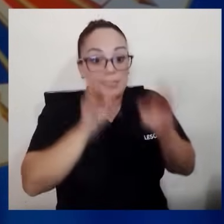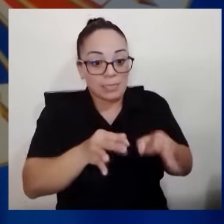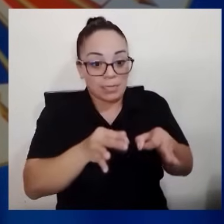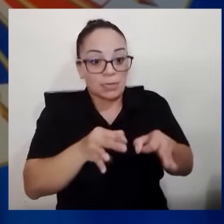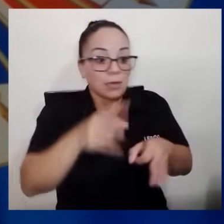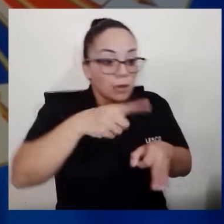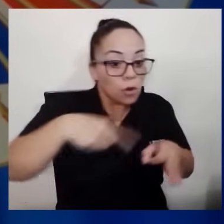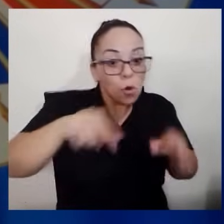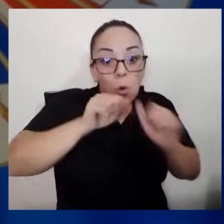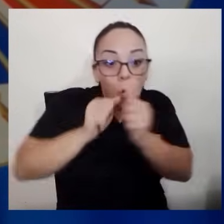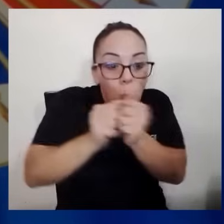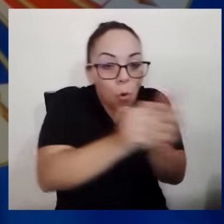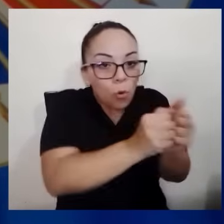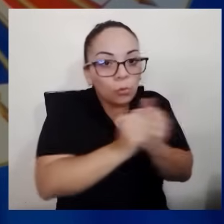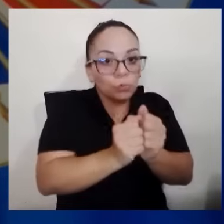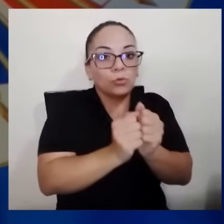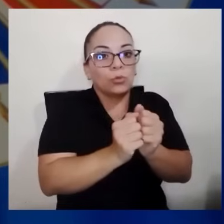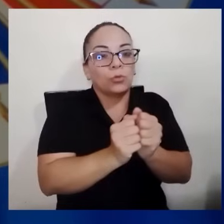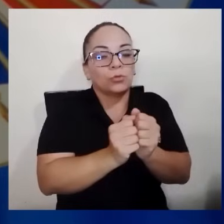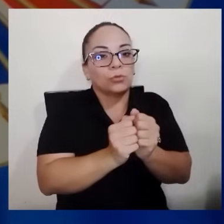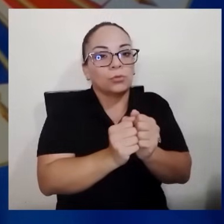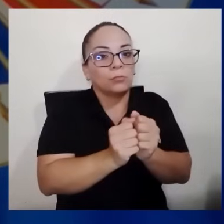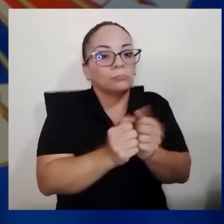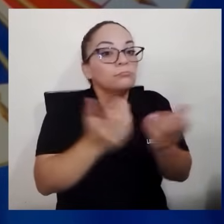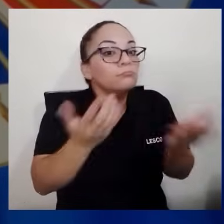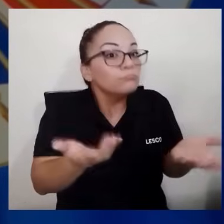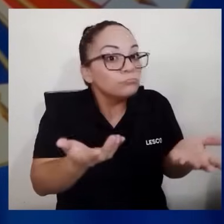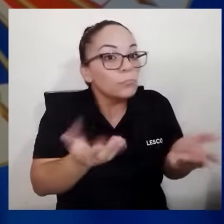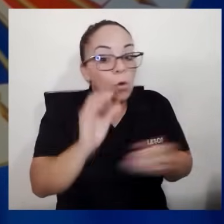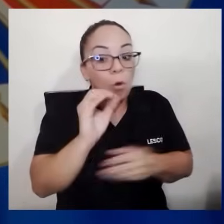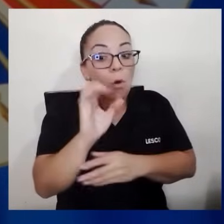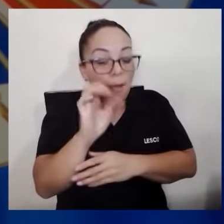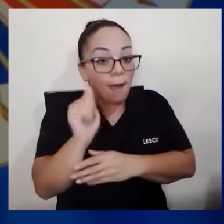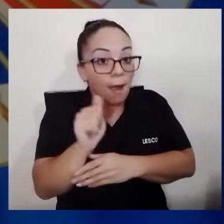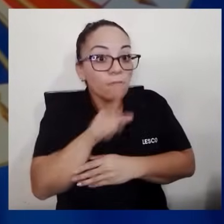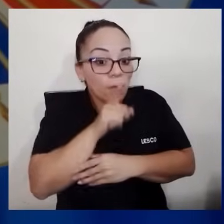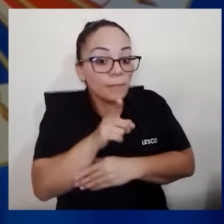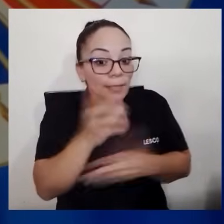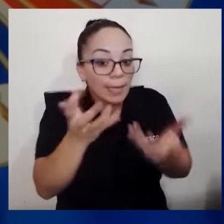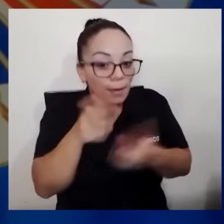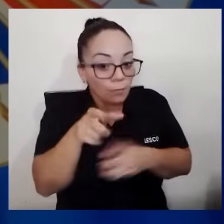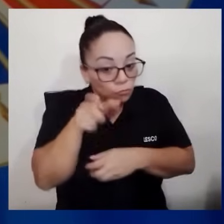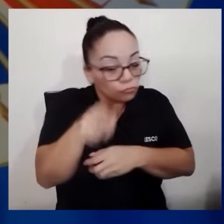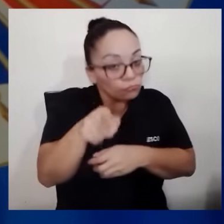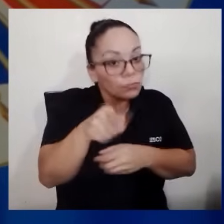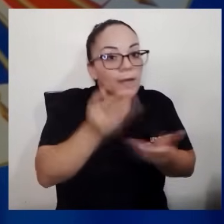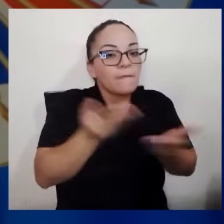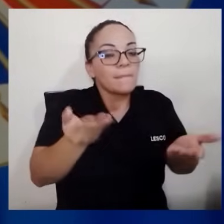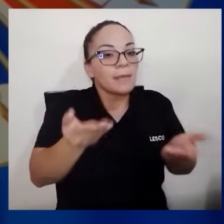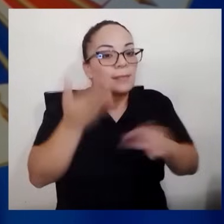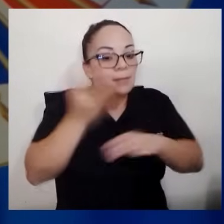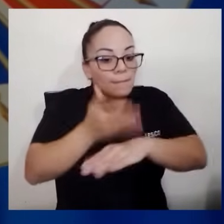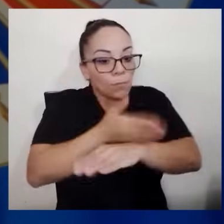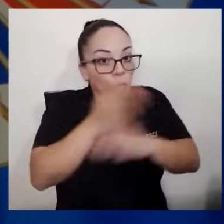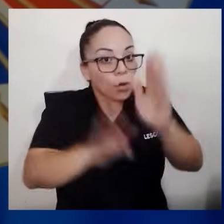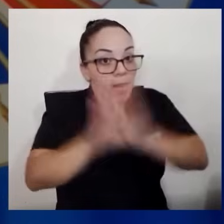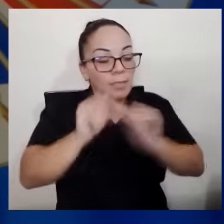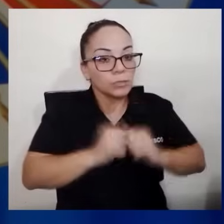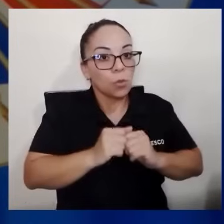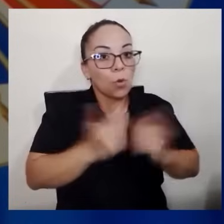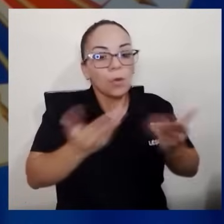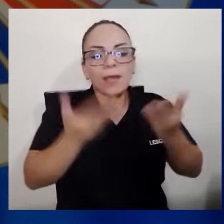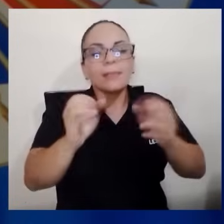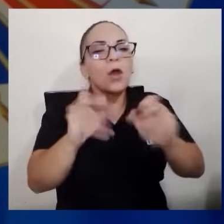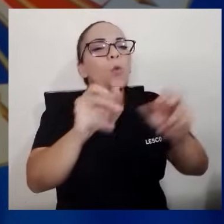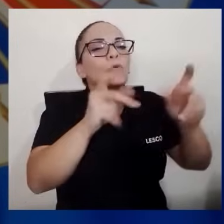la oa como herramienta de Progreso que brinde oportunidades a todas